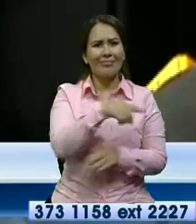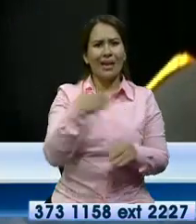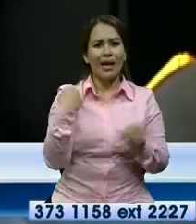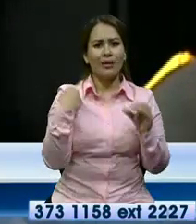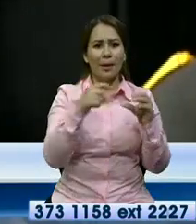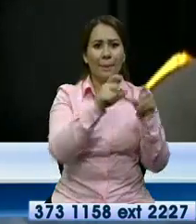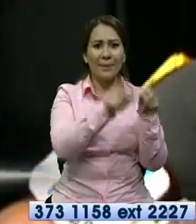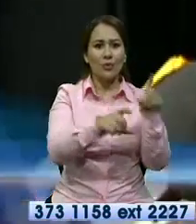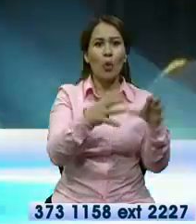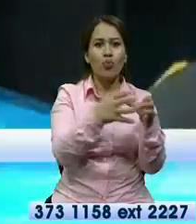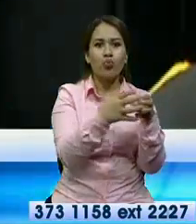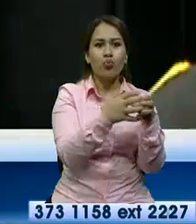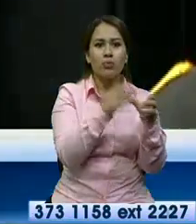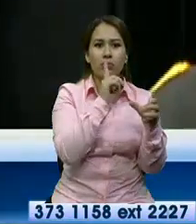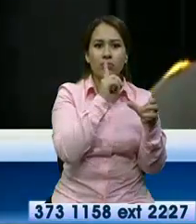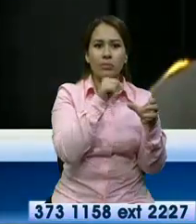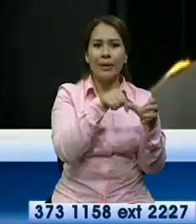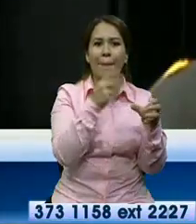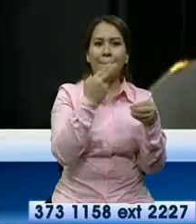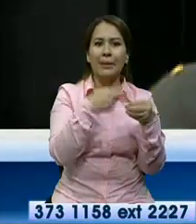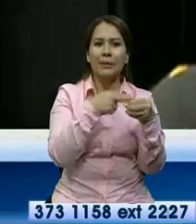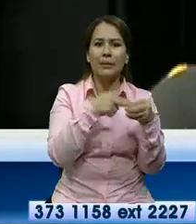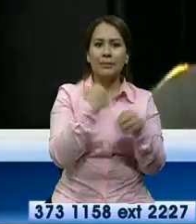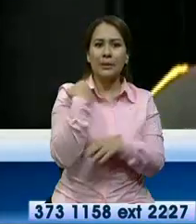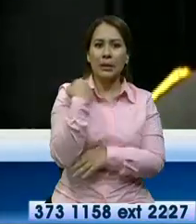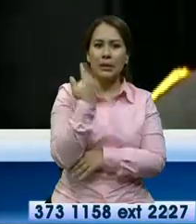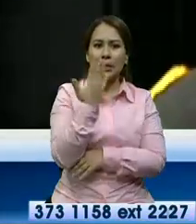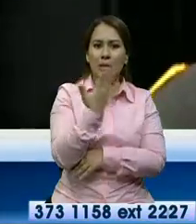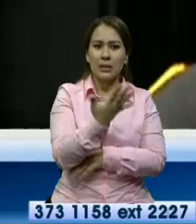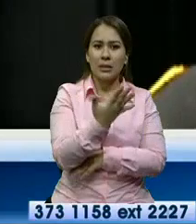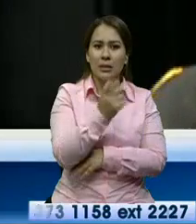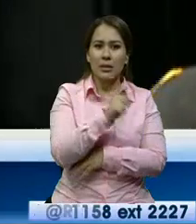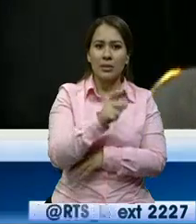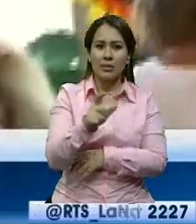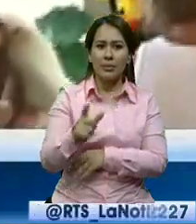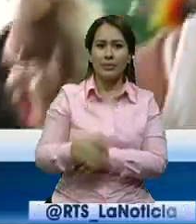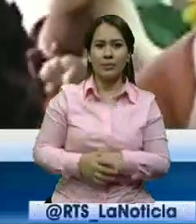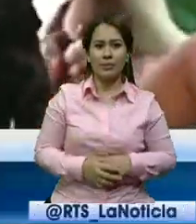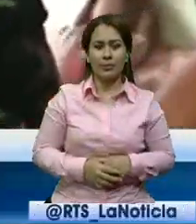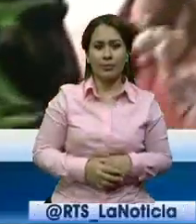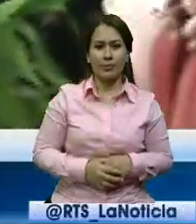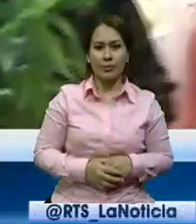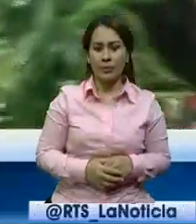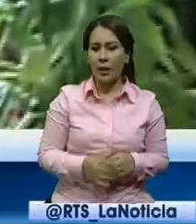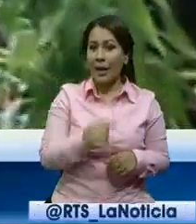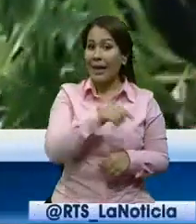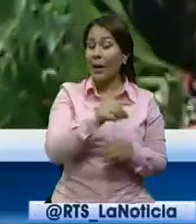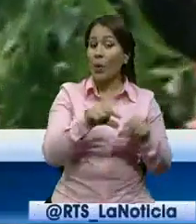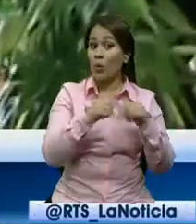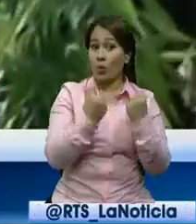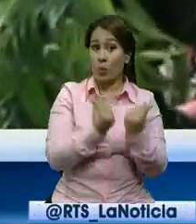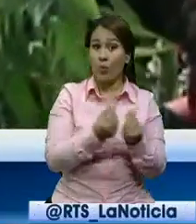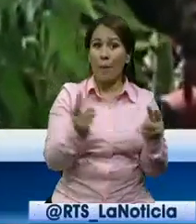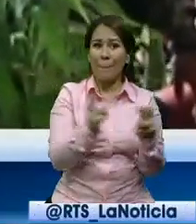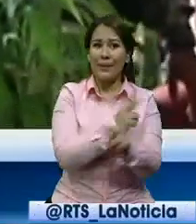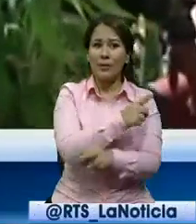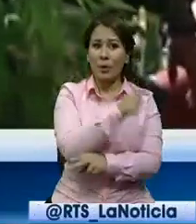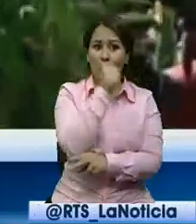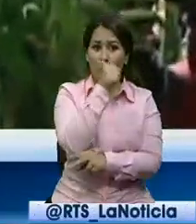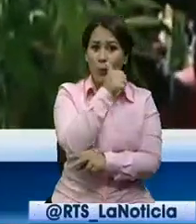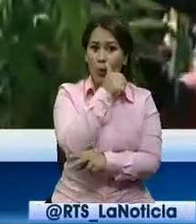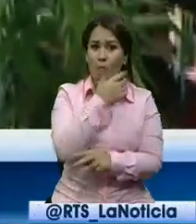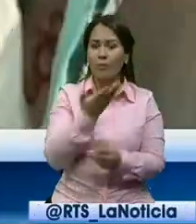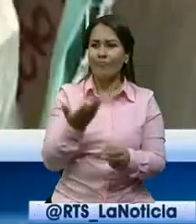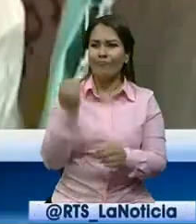en particular, se tiene establecido la participación, hasta el momento, presunción de la participación de cada uno de ellos. La supuesta organización narcodelictiva dedicada al